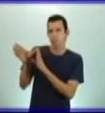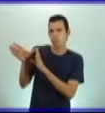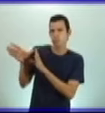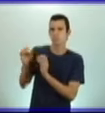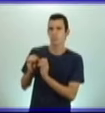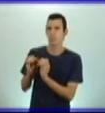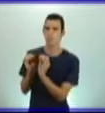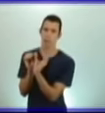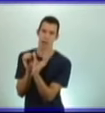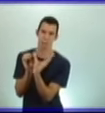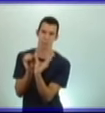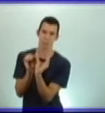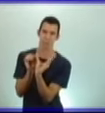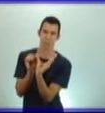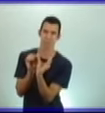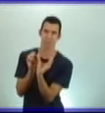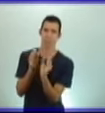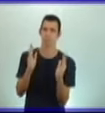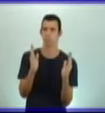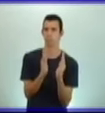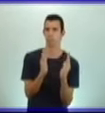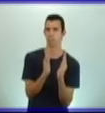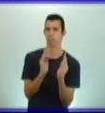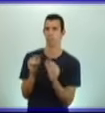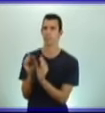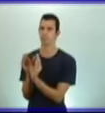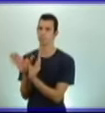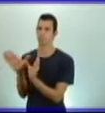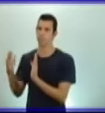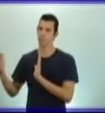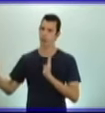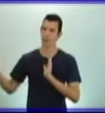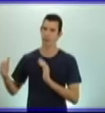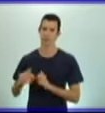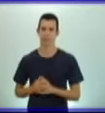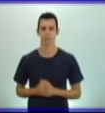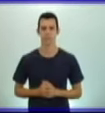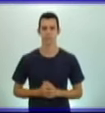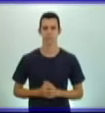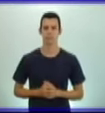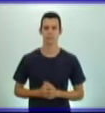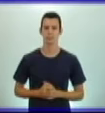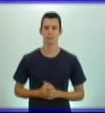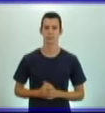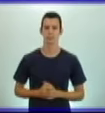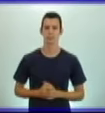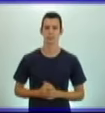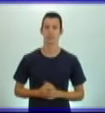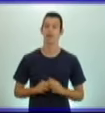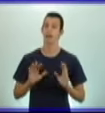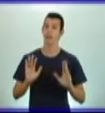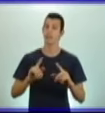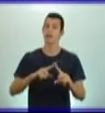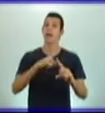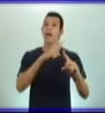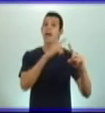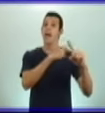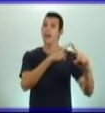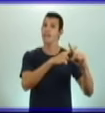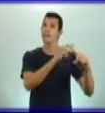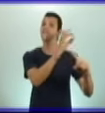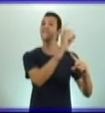mayores, para las x, perdón, menores que 2 o las x mayores que 3. Cuando es